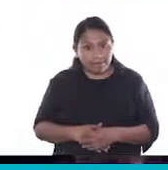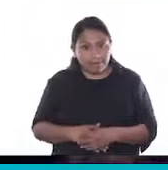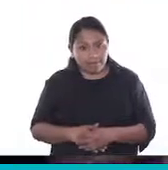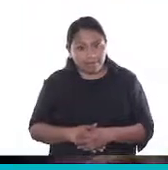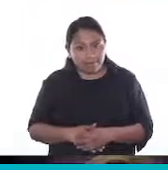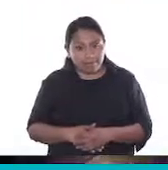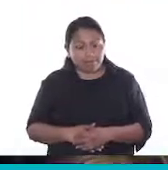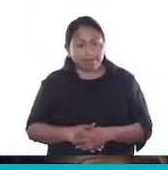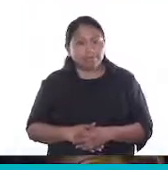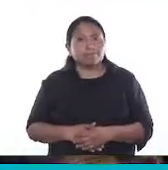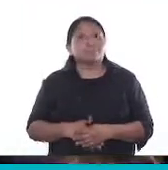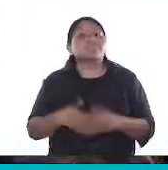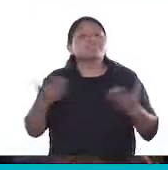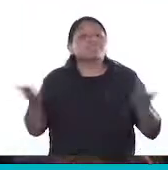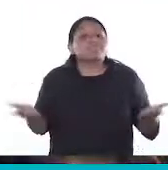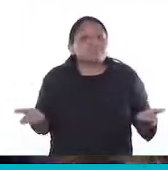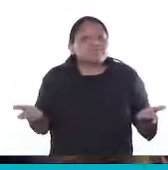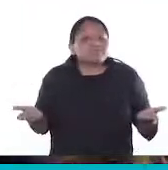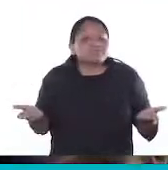Entonces,